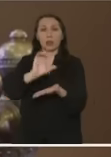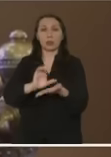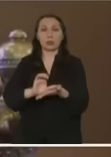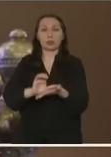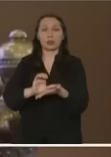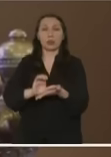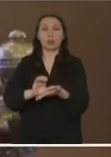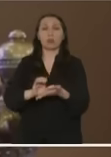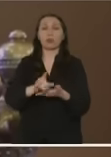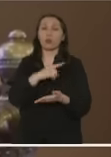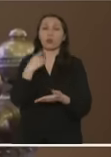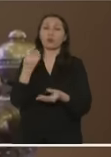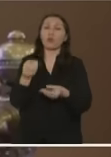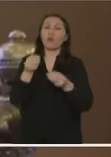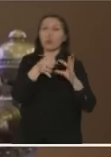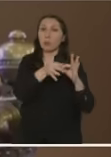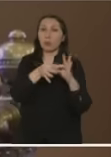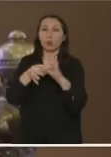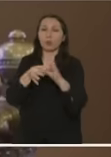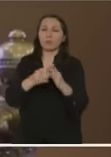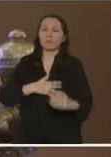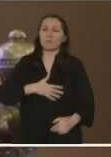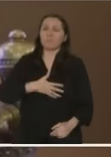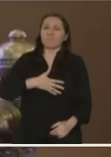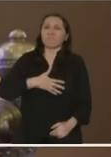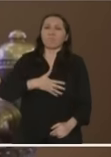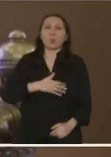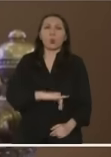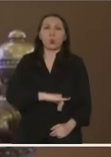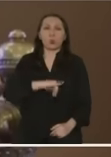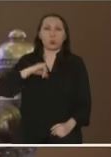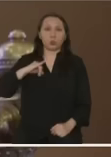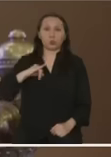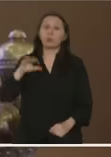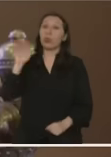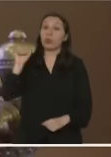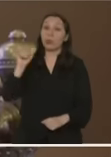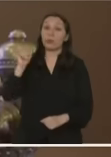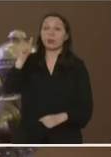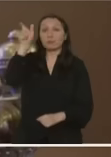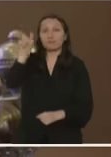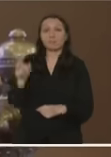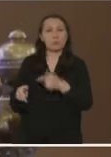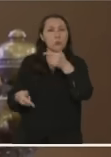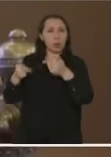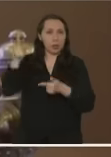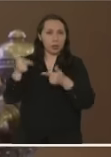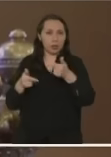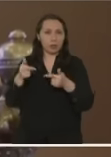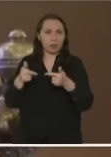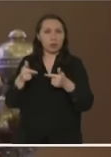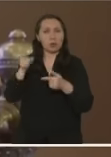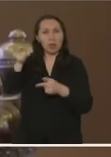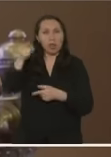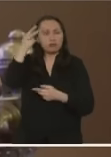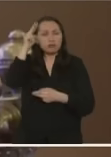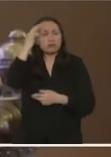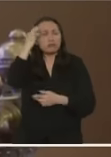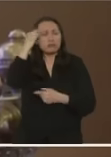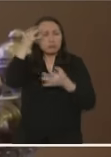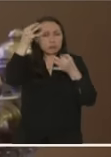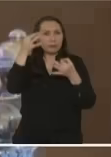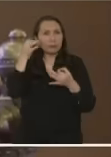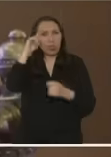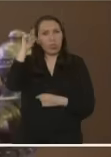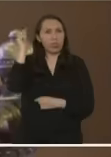la cual tenemos buenos motivos para estar orgullosos. Despedimos a un político que desde sus convicciones e